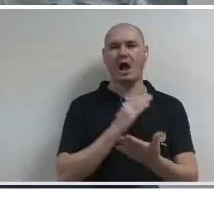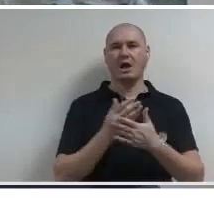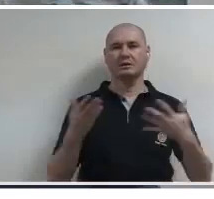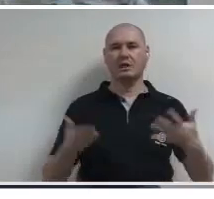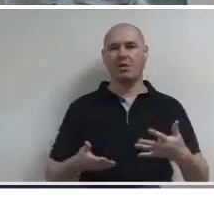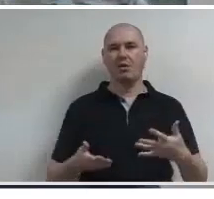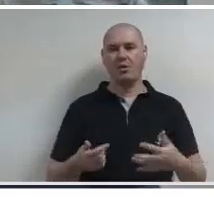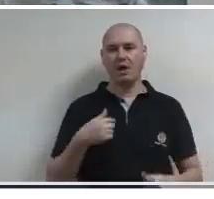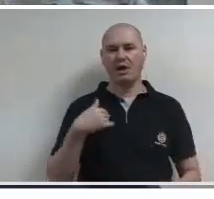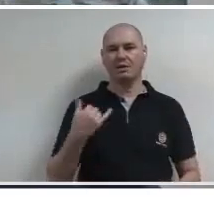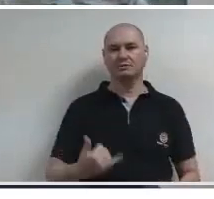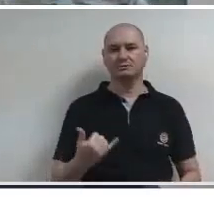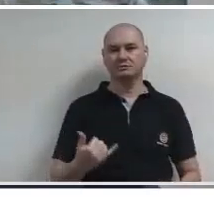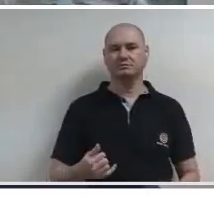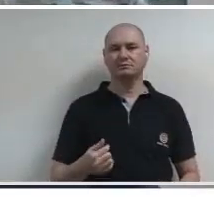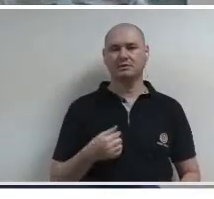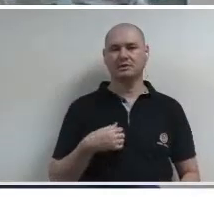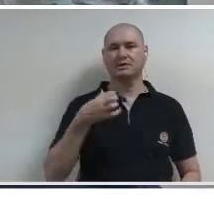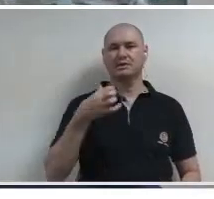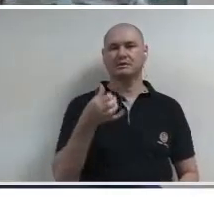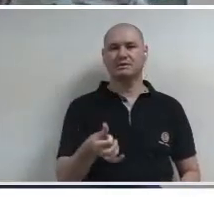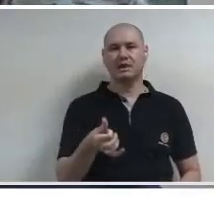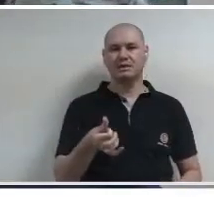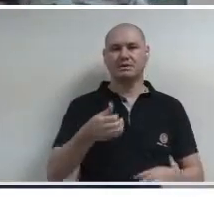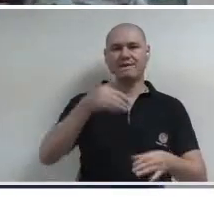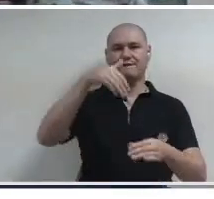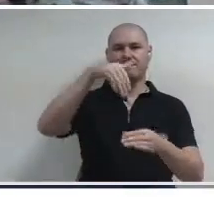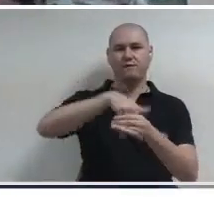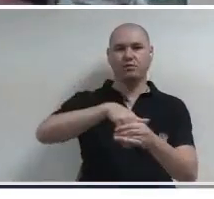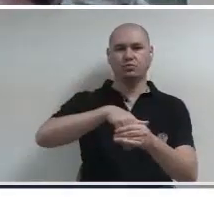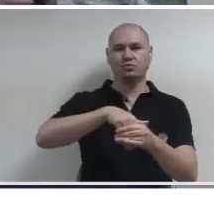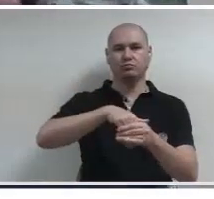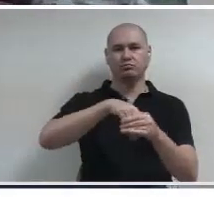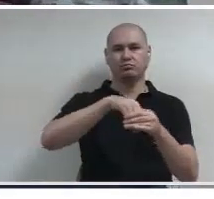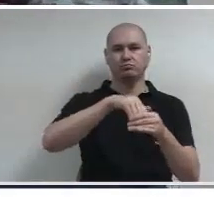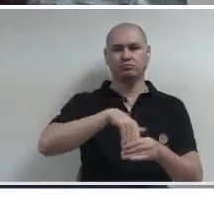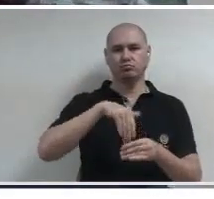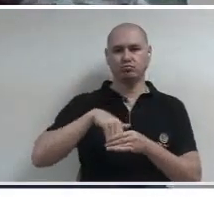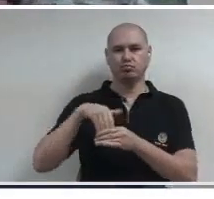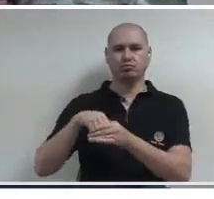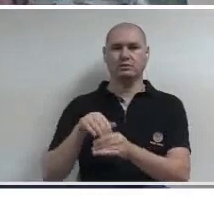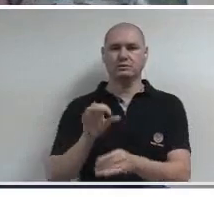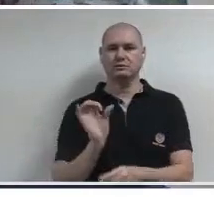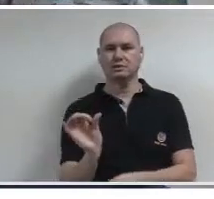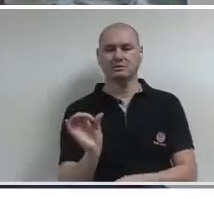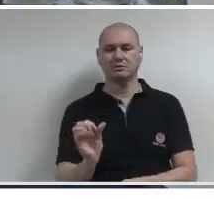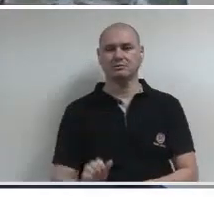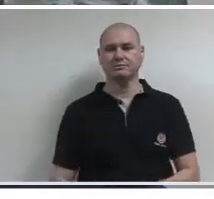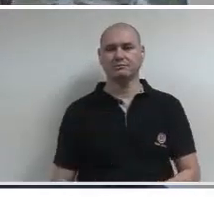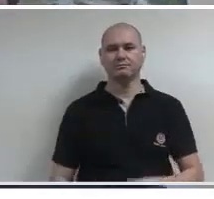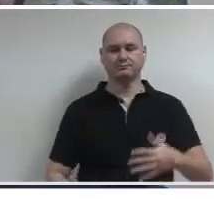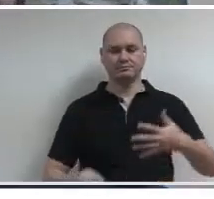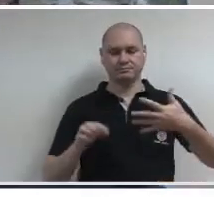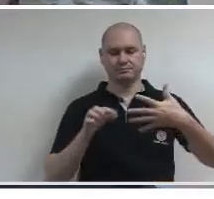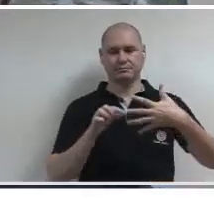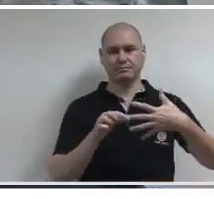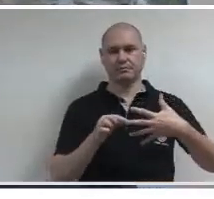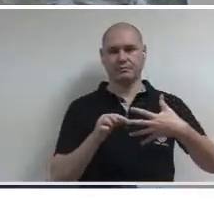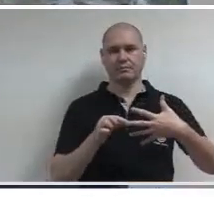1236. Acción número 1236/19. A la fecha se encuentra para la. Vea acá tú, sexto voto, nadie llama de Cuatía